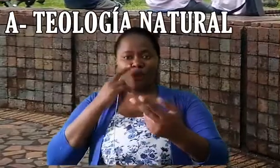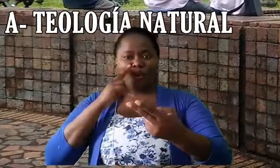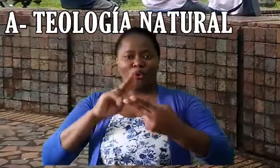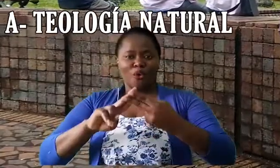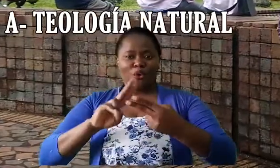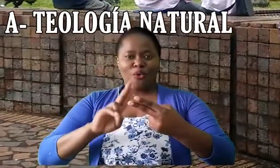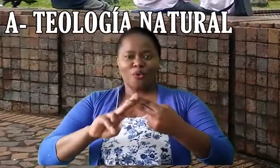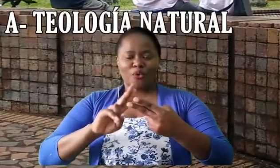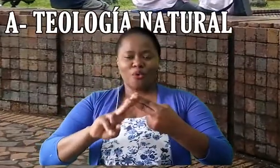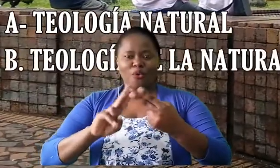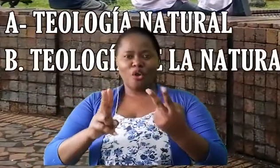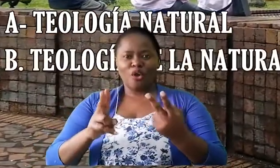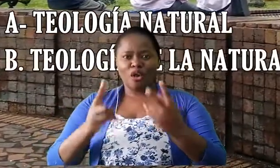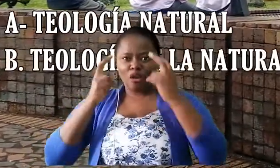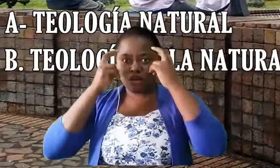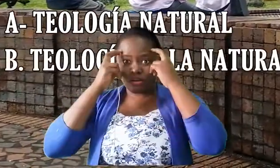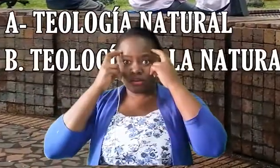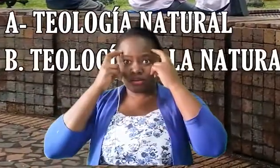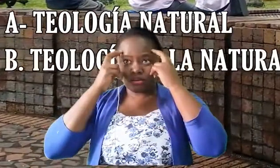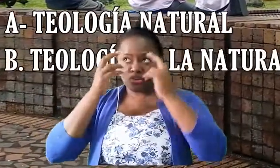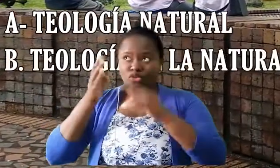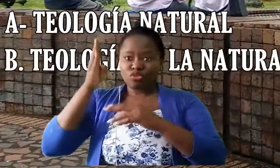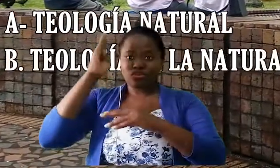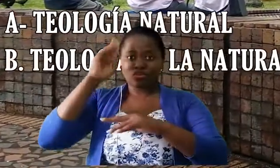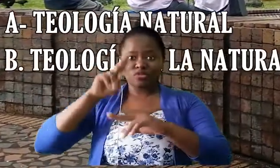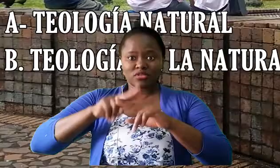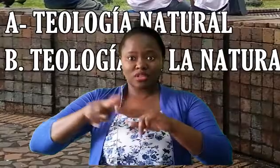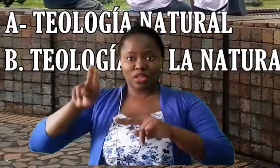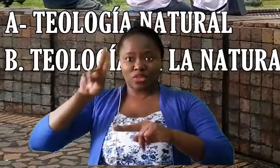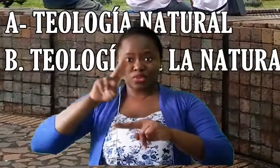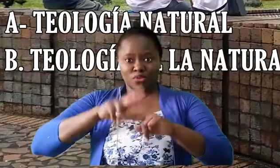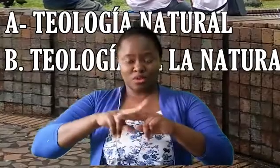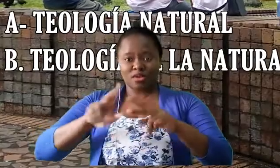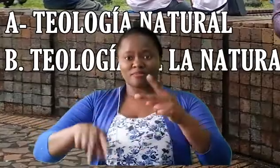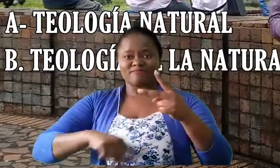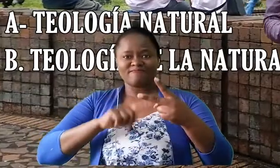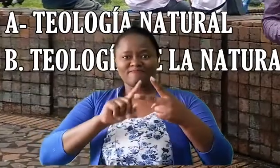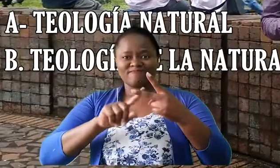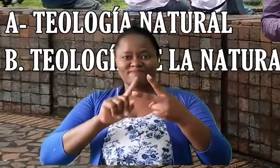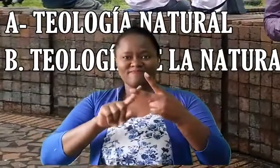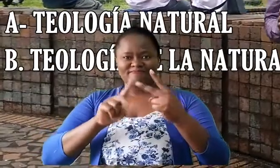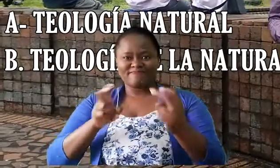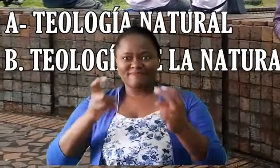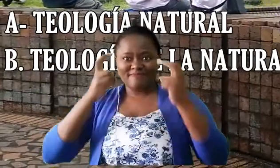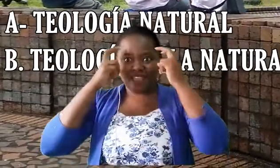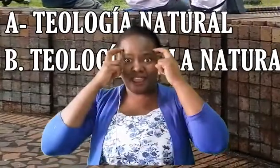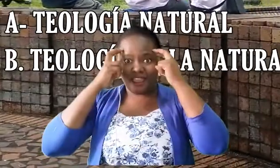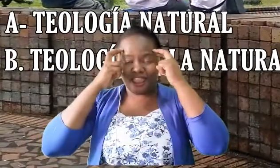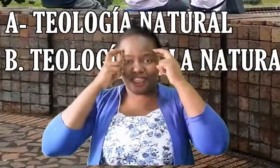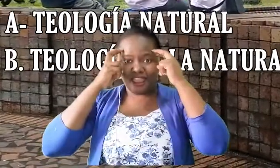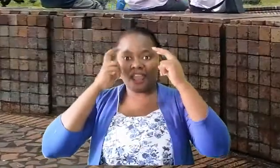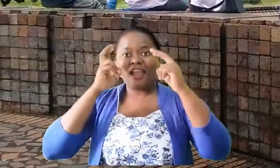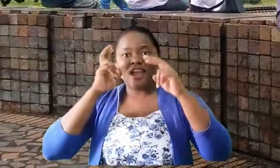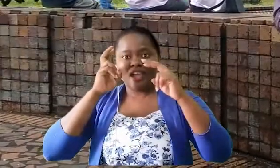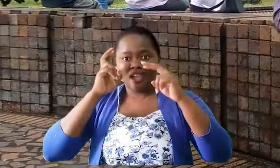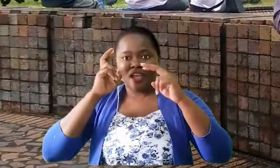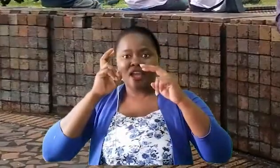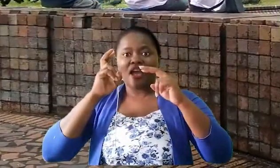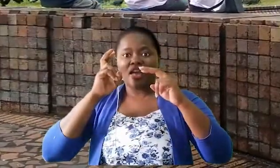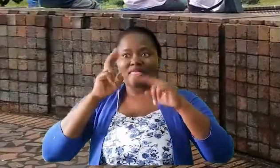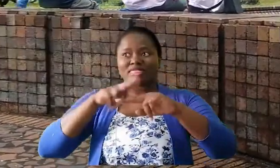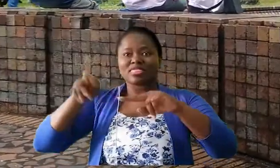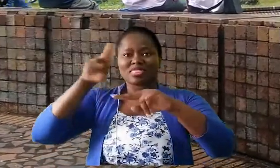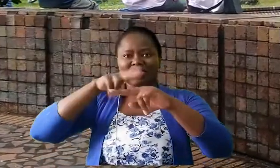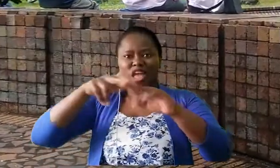natural y segundo como la teología de la naturaleza. Entonces vamos a hablar un poquito acerca de estas dos corrientes, qué es la